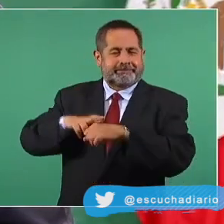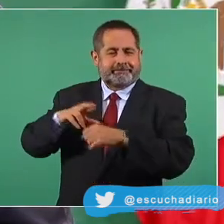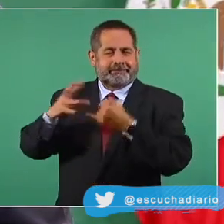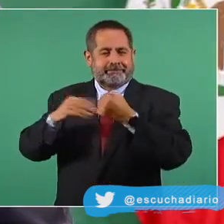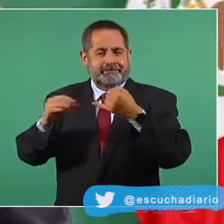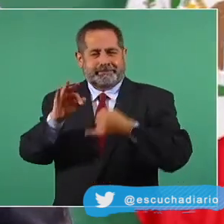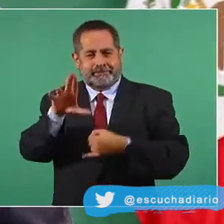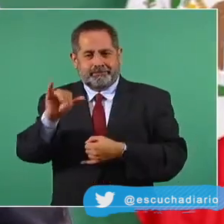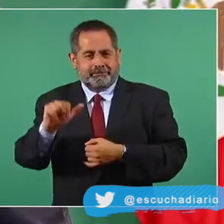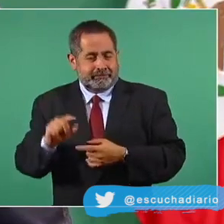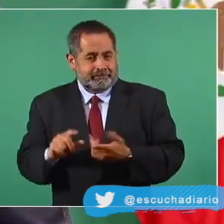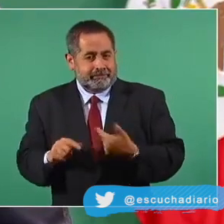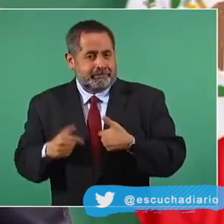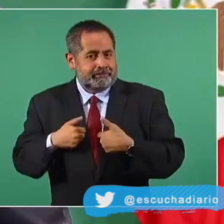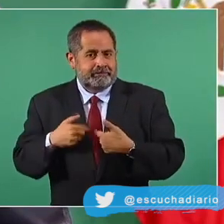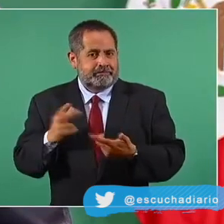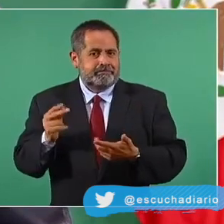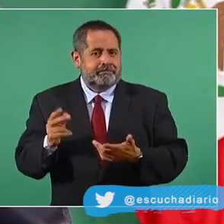yo no hubiese